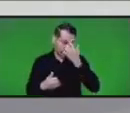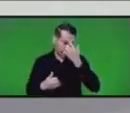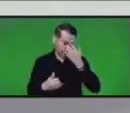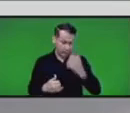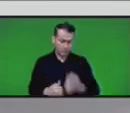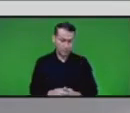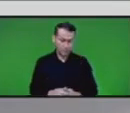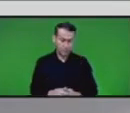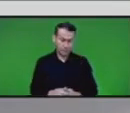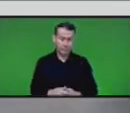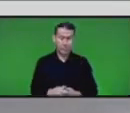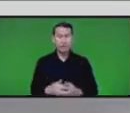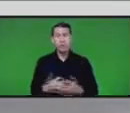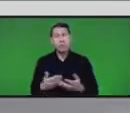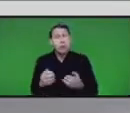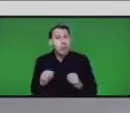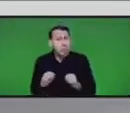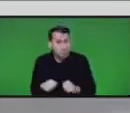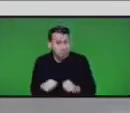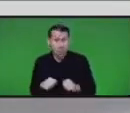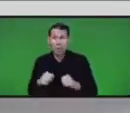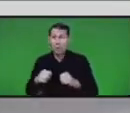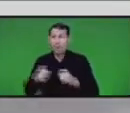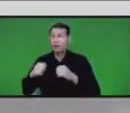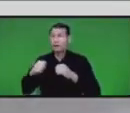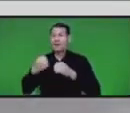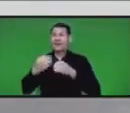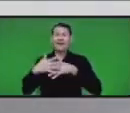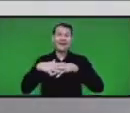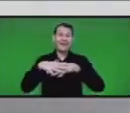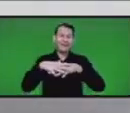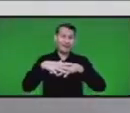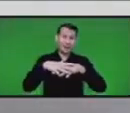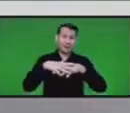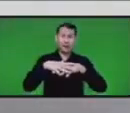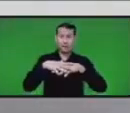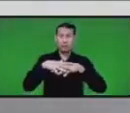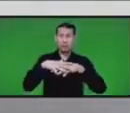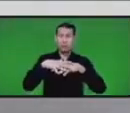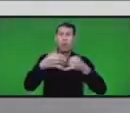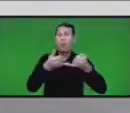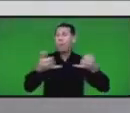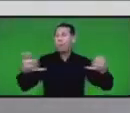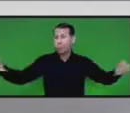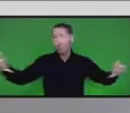ser alámbricos, pueden ser inalámbricos. ¿Se podría ir a la próxima lámina, por favor?